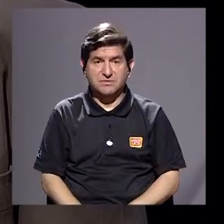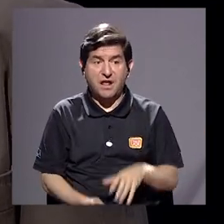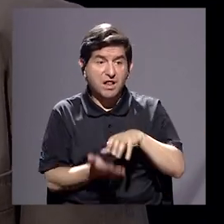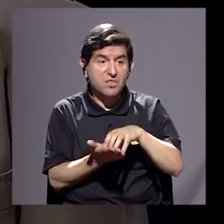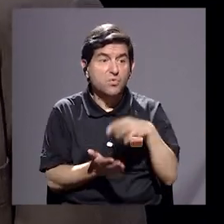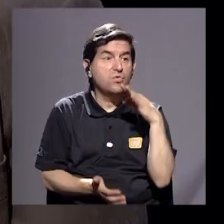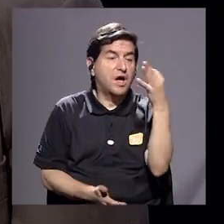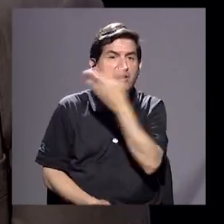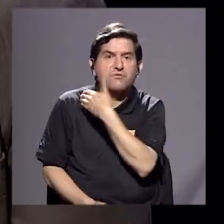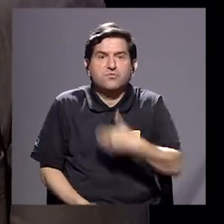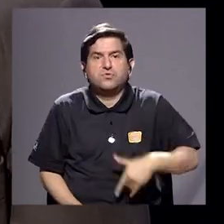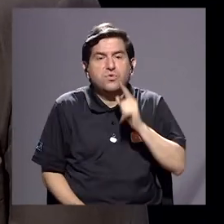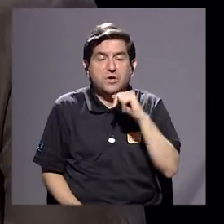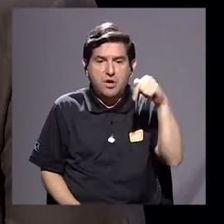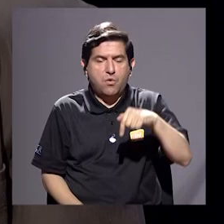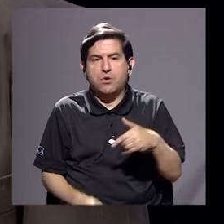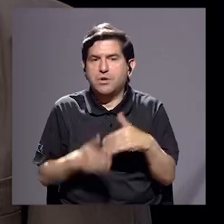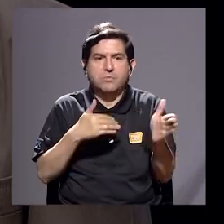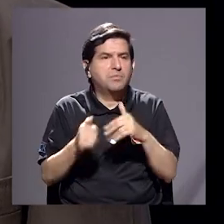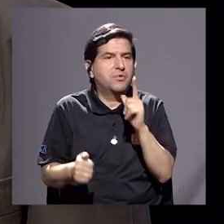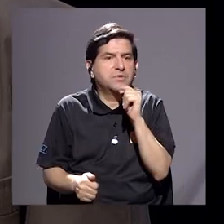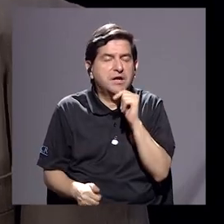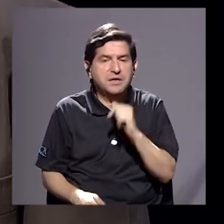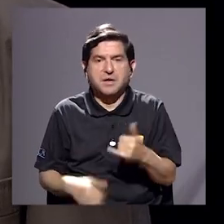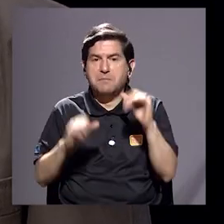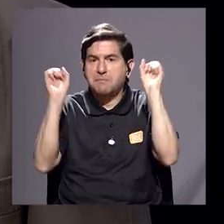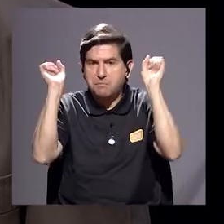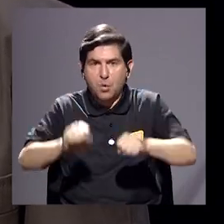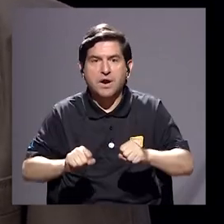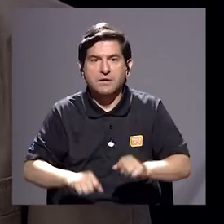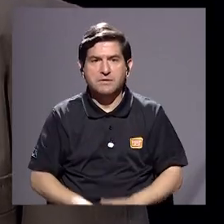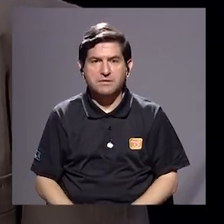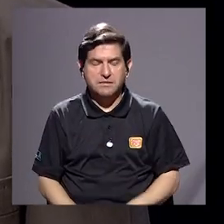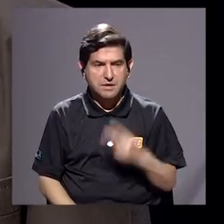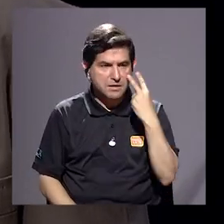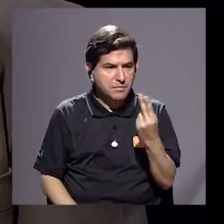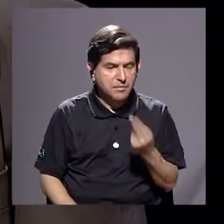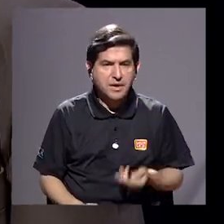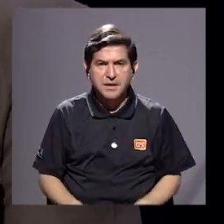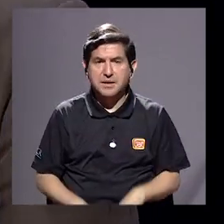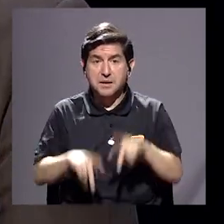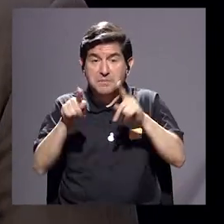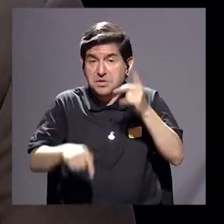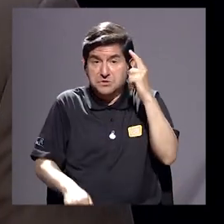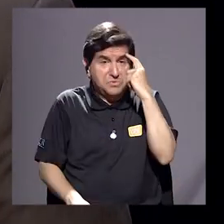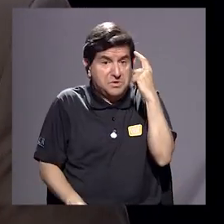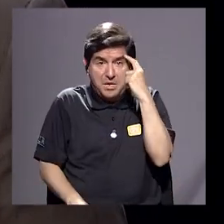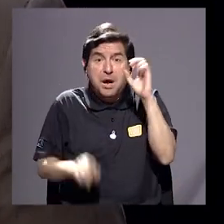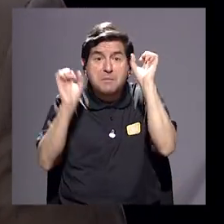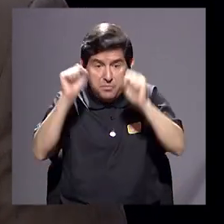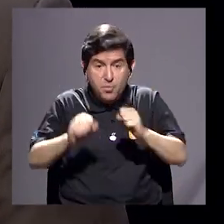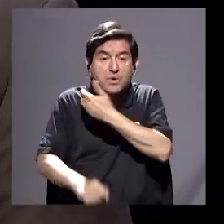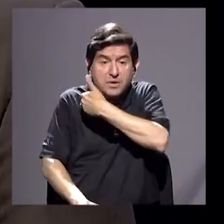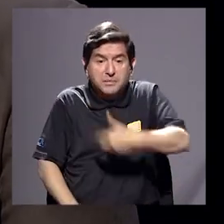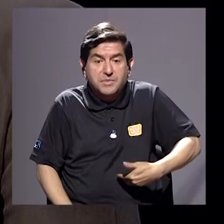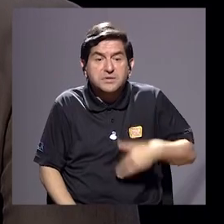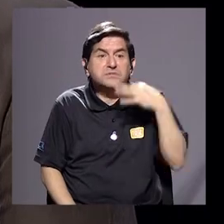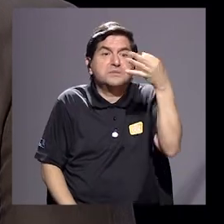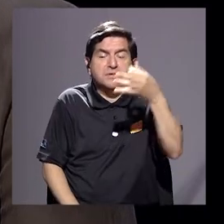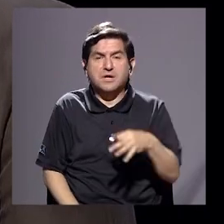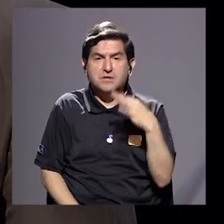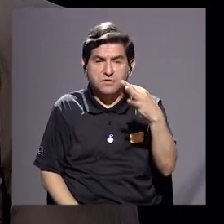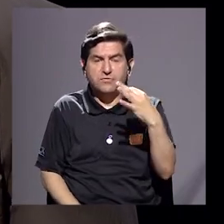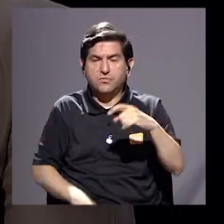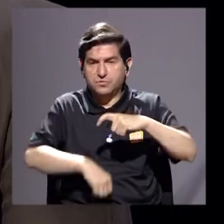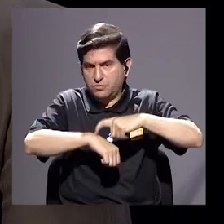será el próximo presidente hoy día cualquiera puede ser hemos visto hechos que nos demuestran que el que menos pensamos podría ser presidente de la república en el